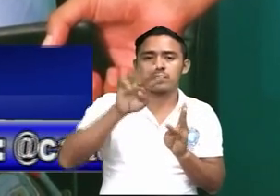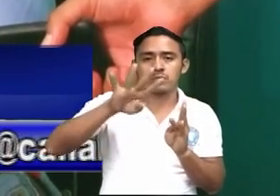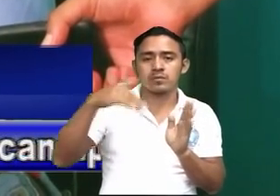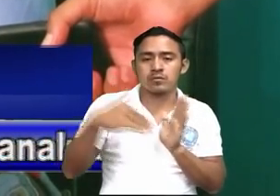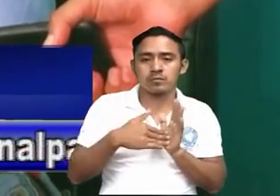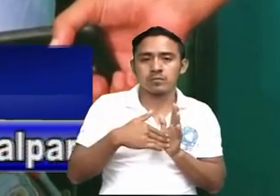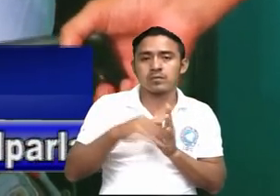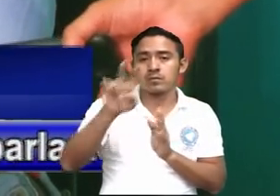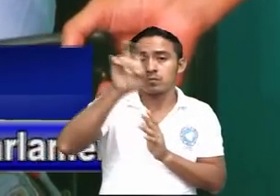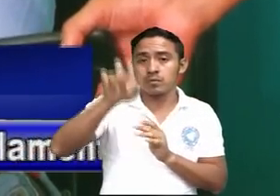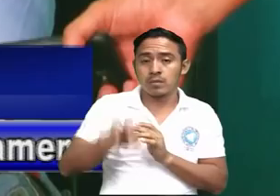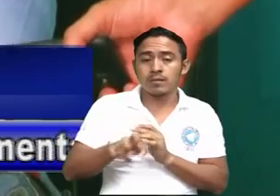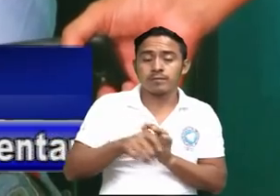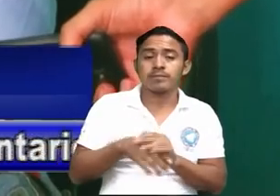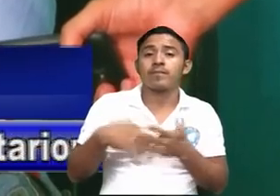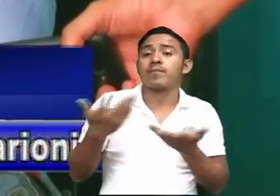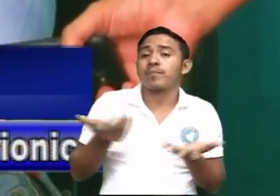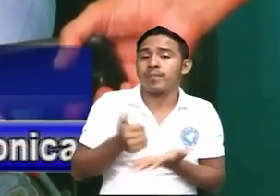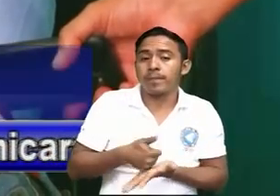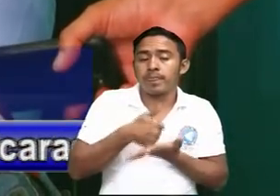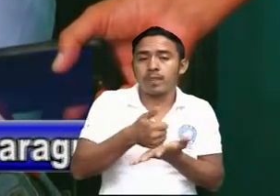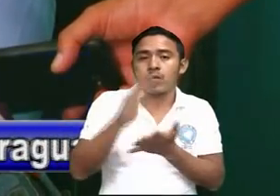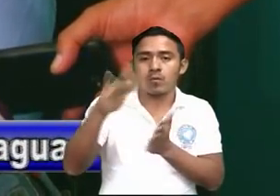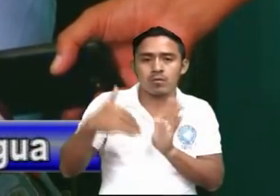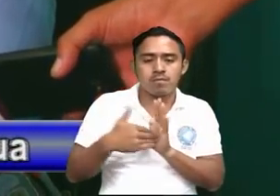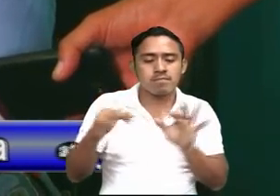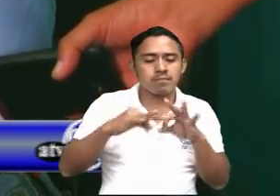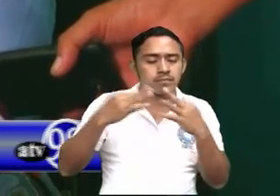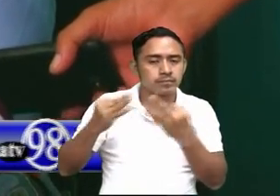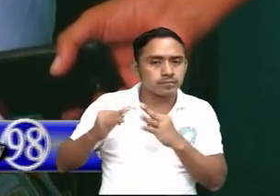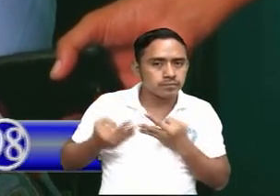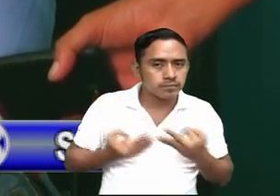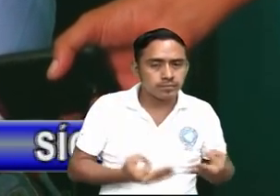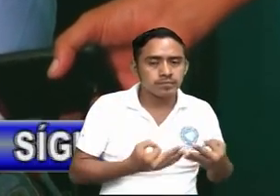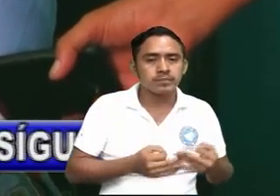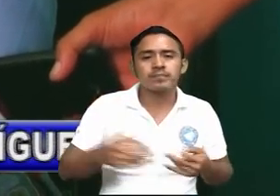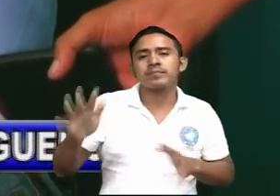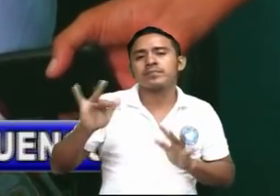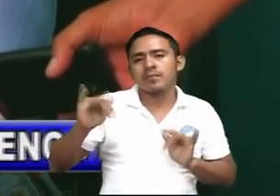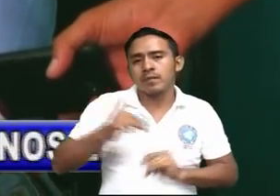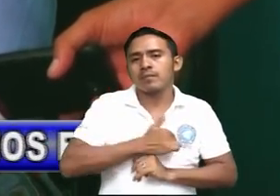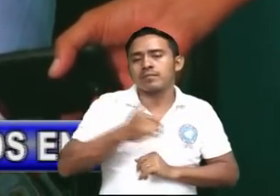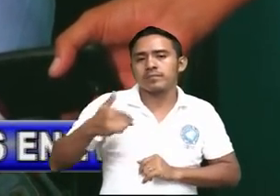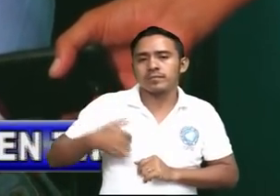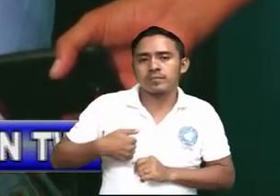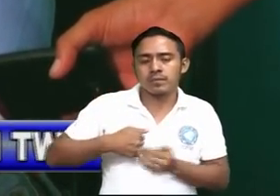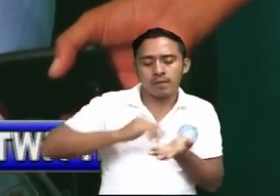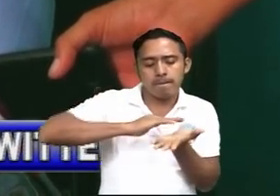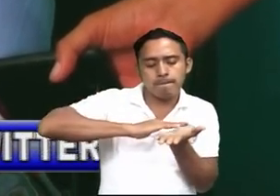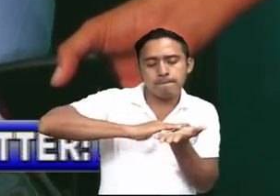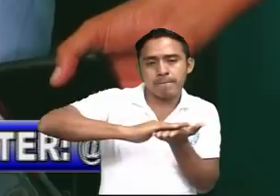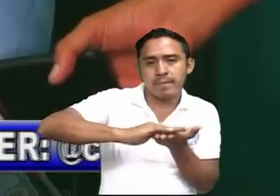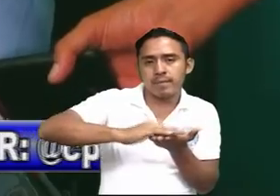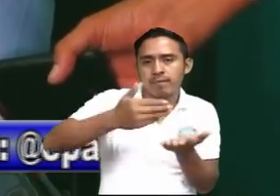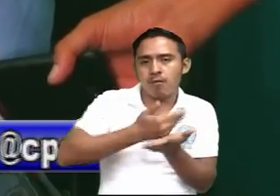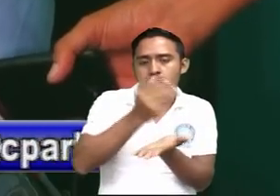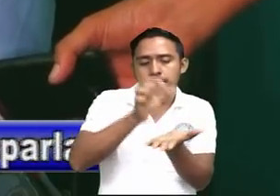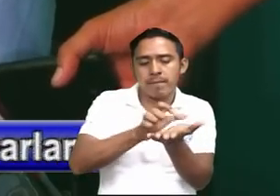52.824.000 córdobas, beneficiando a 4.000 familias. Se ha realizado el bacheo y el revestimiento